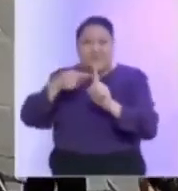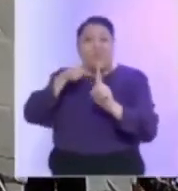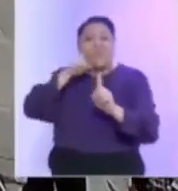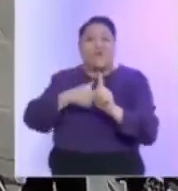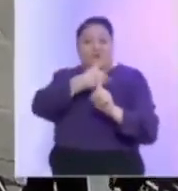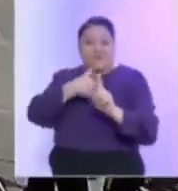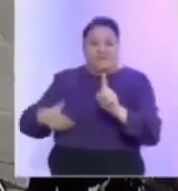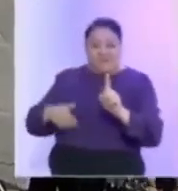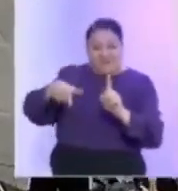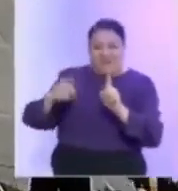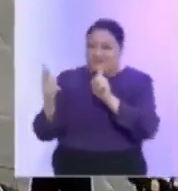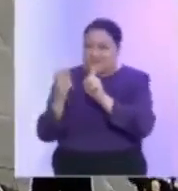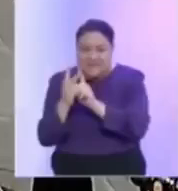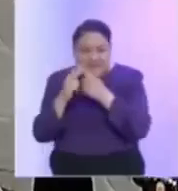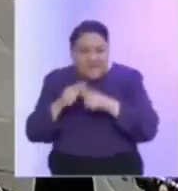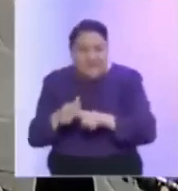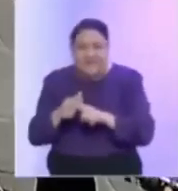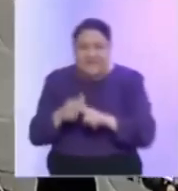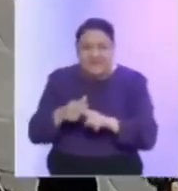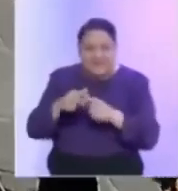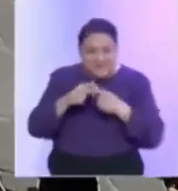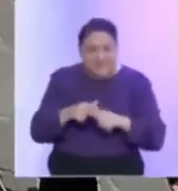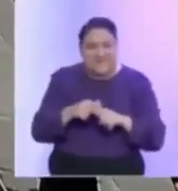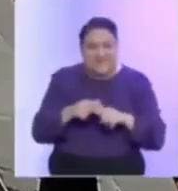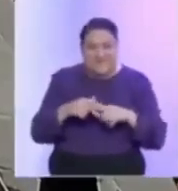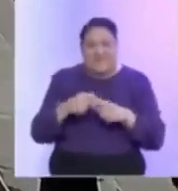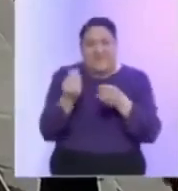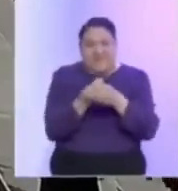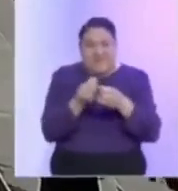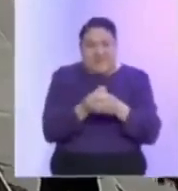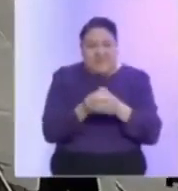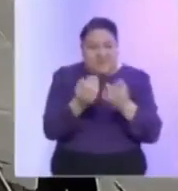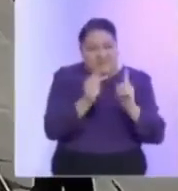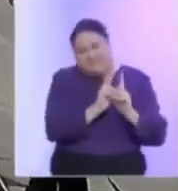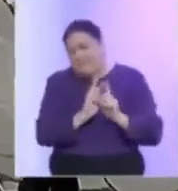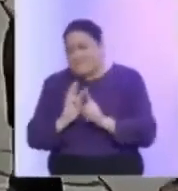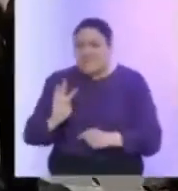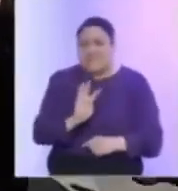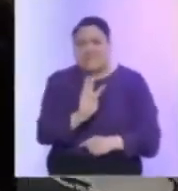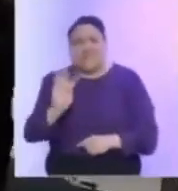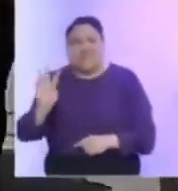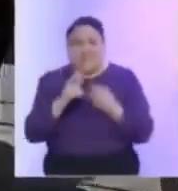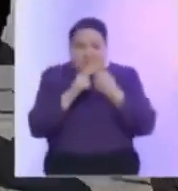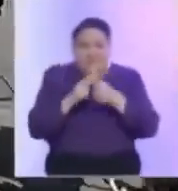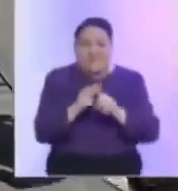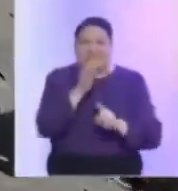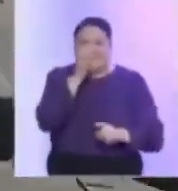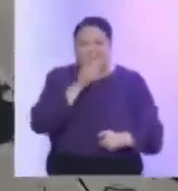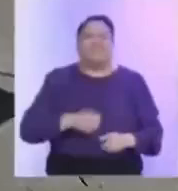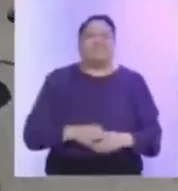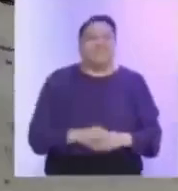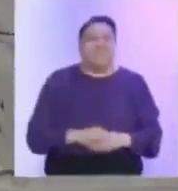tribunal justo para iniciar Ya esta esta solemne sesión en unos minutos